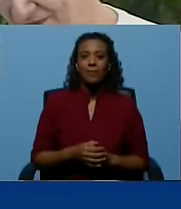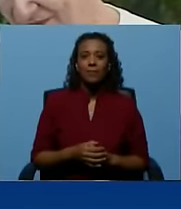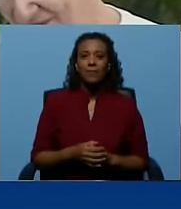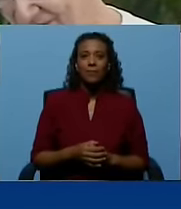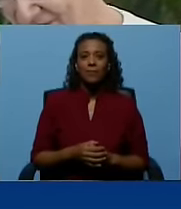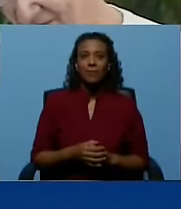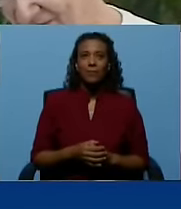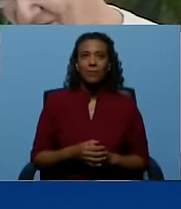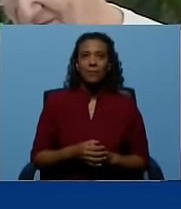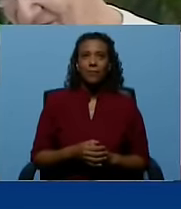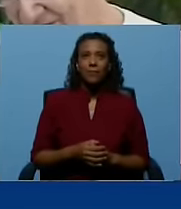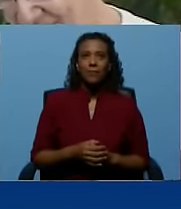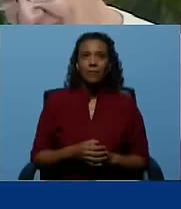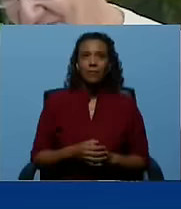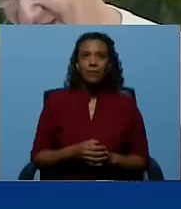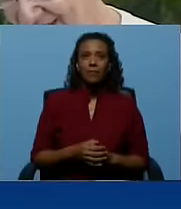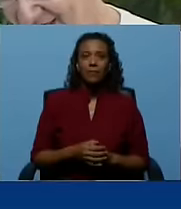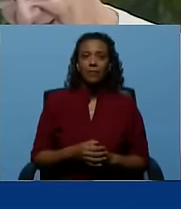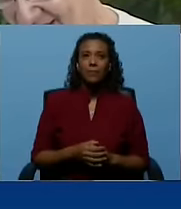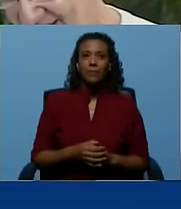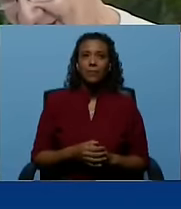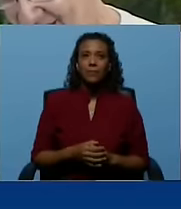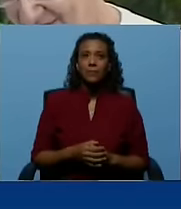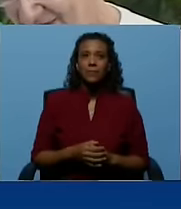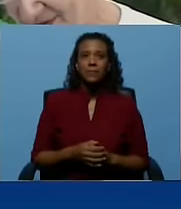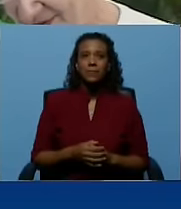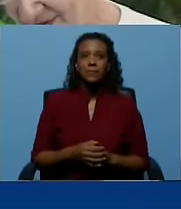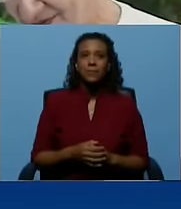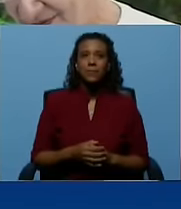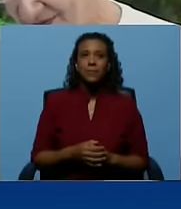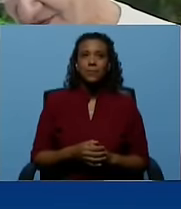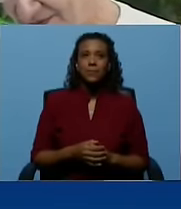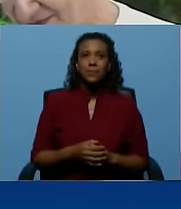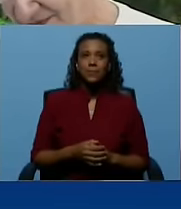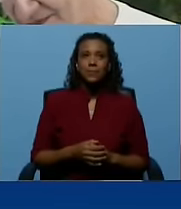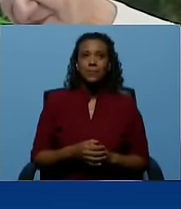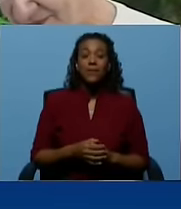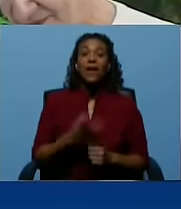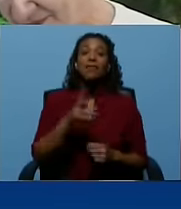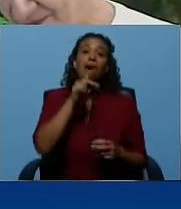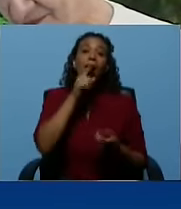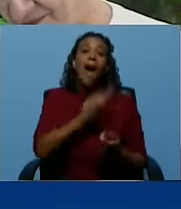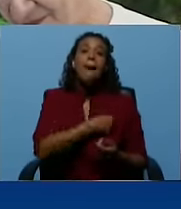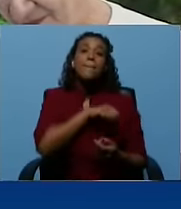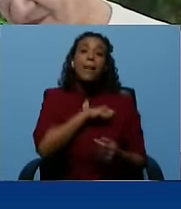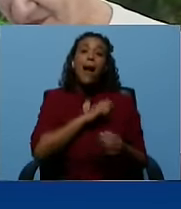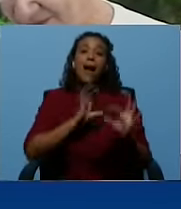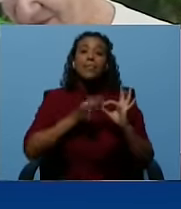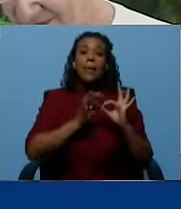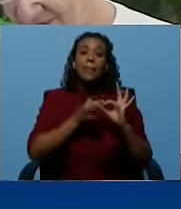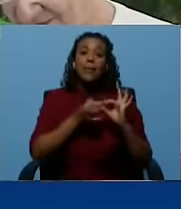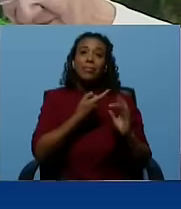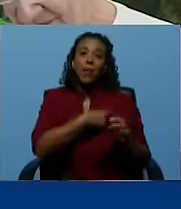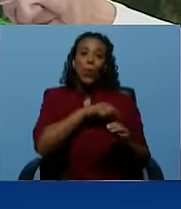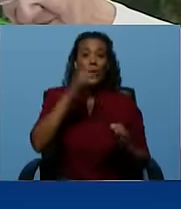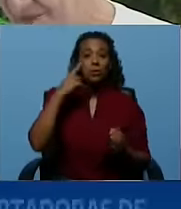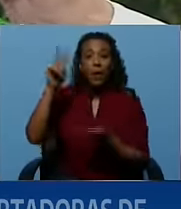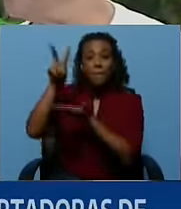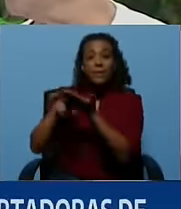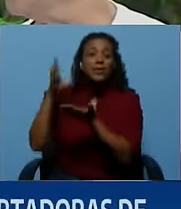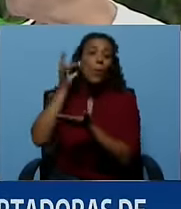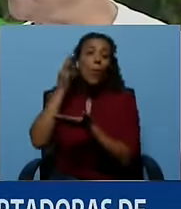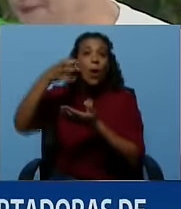for the people of Venezuela who saw it fit to accord my father